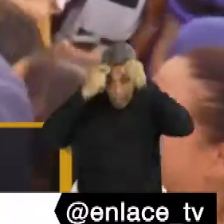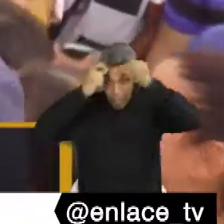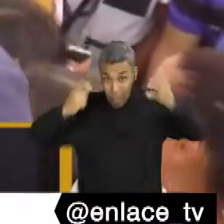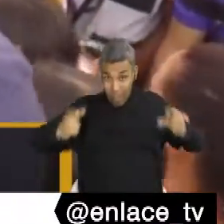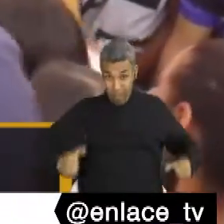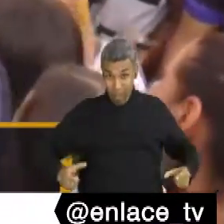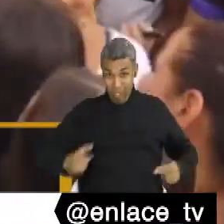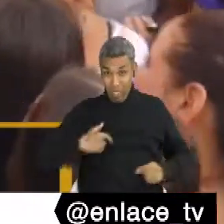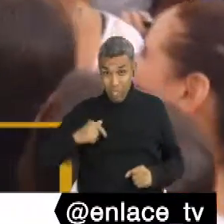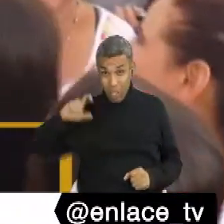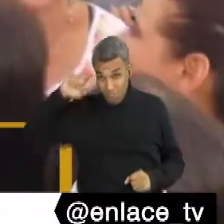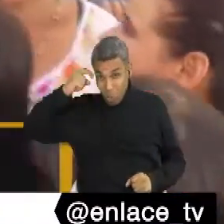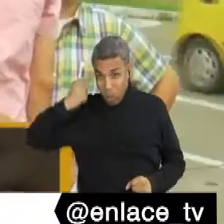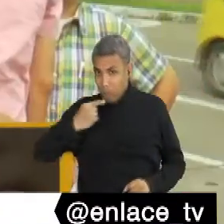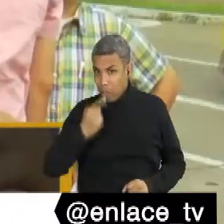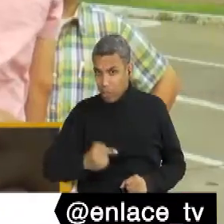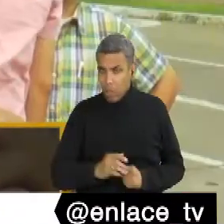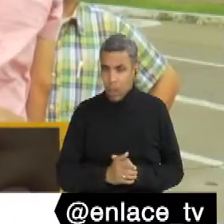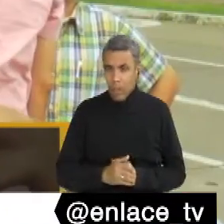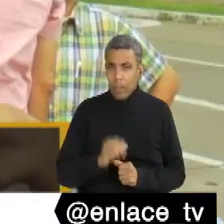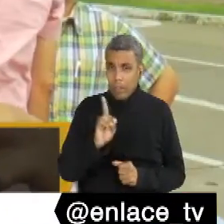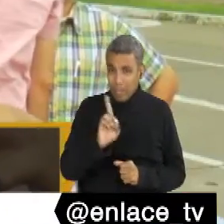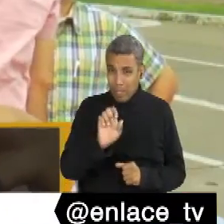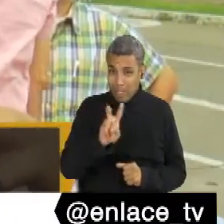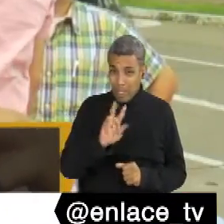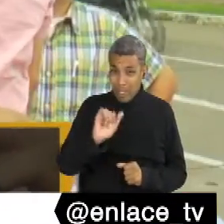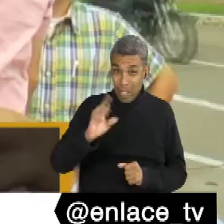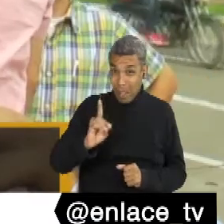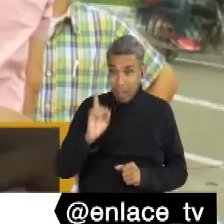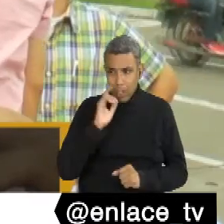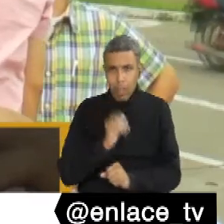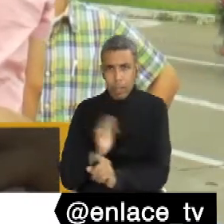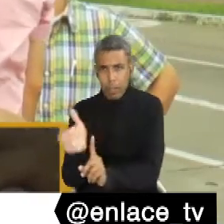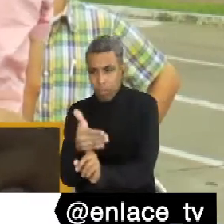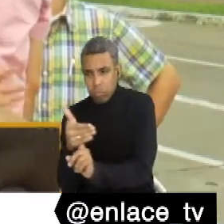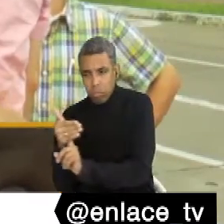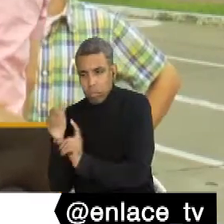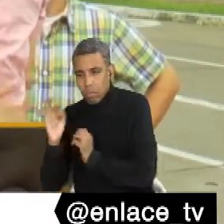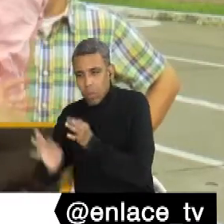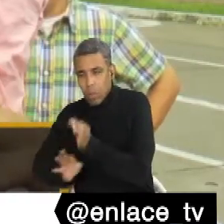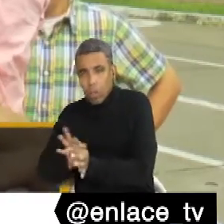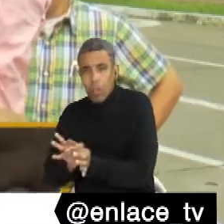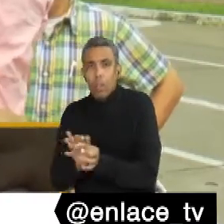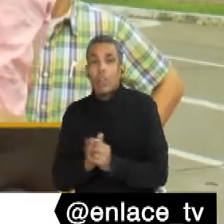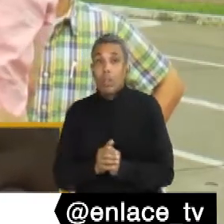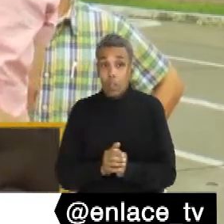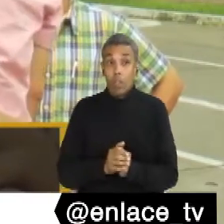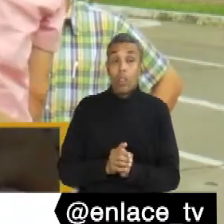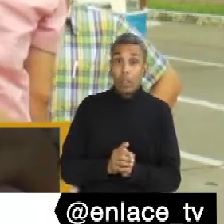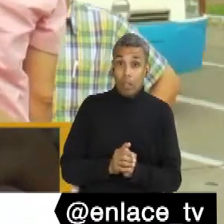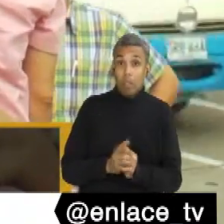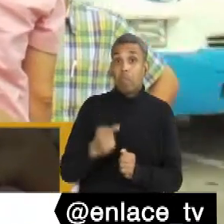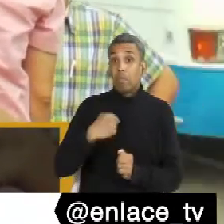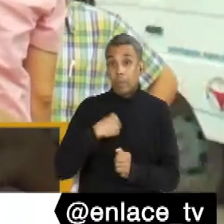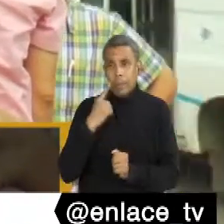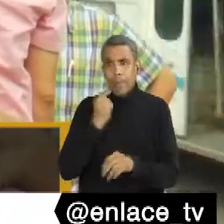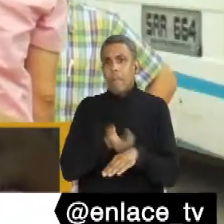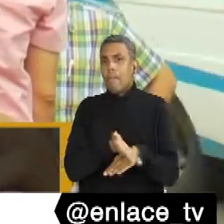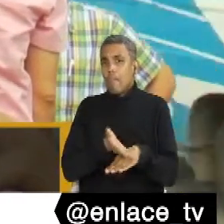David Ravelo seguridad. Y le he pedido una escolta, sí, un carro blindado y